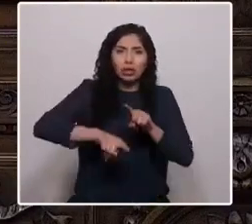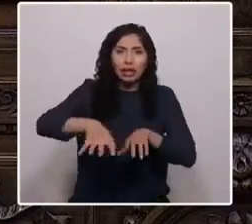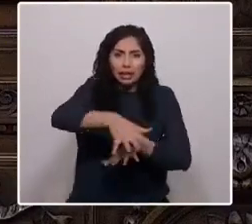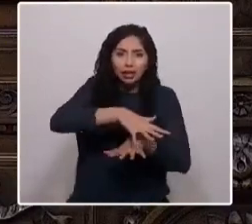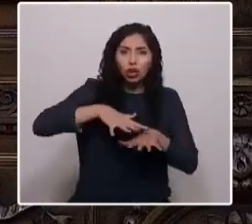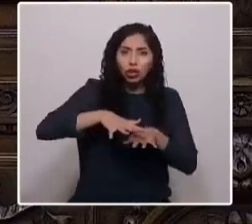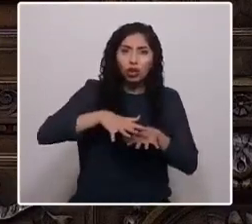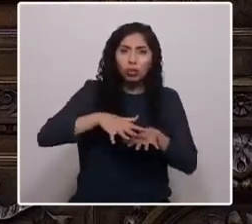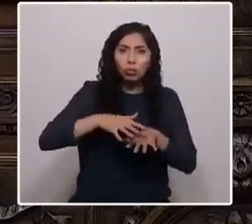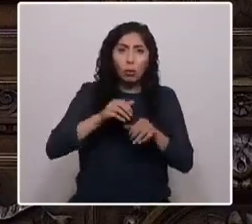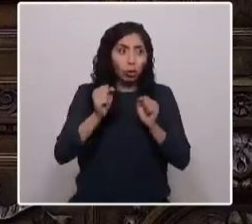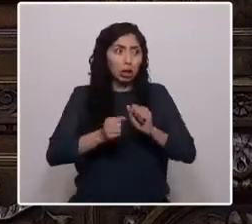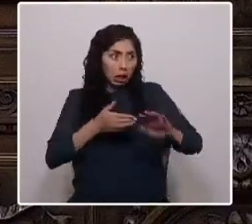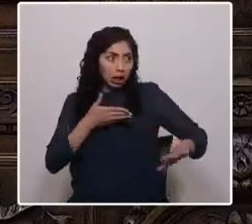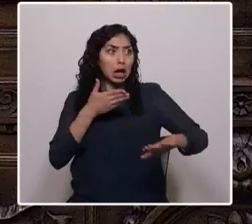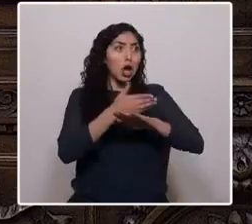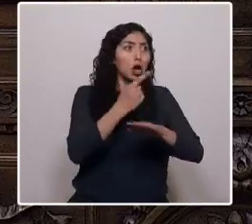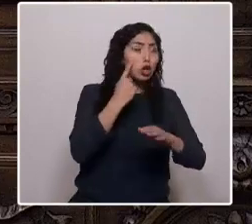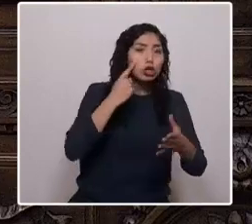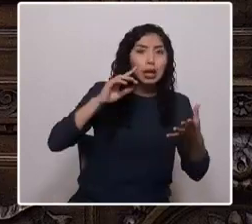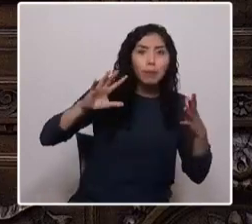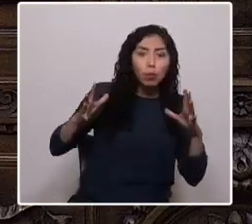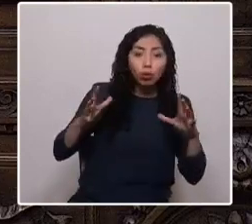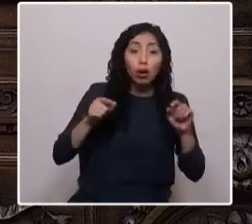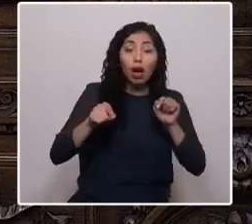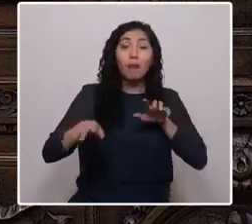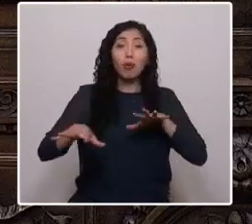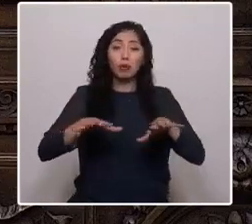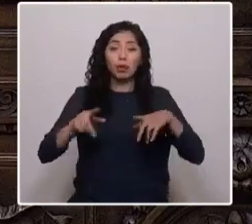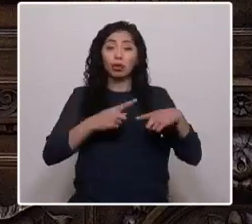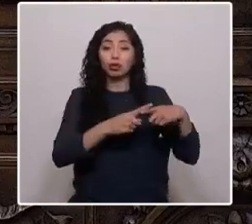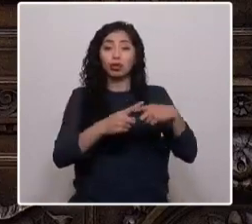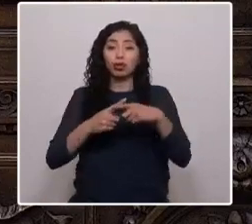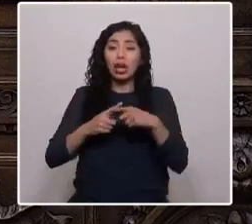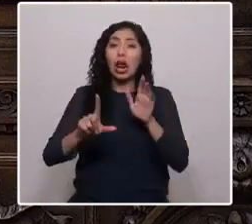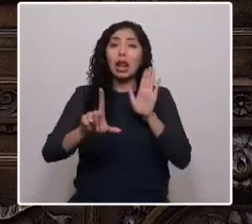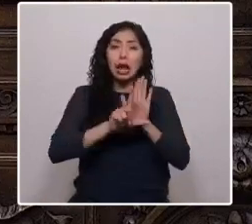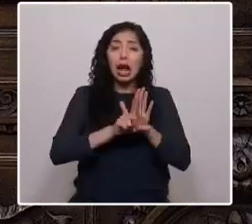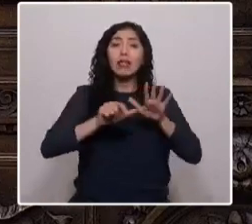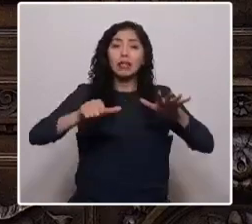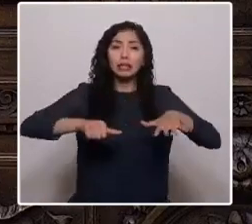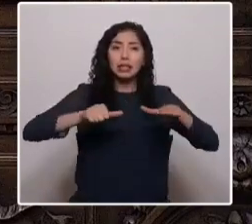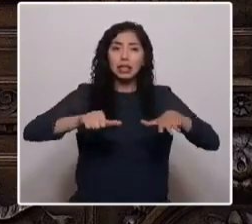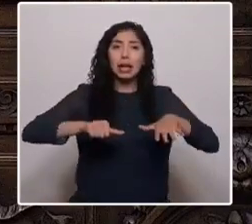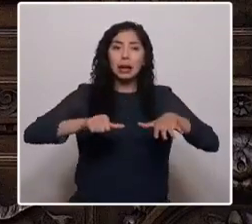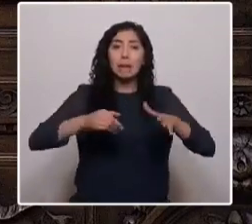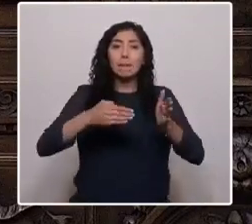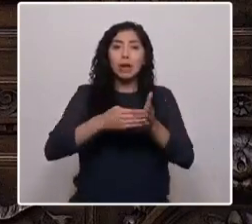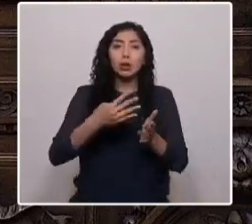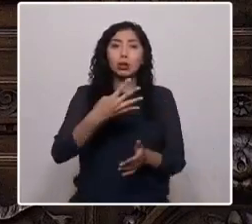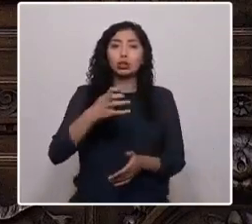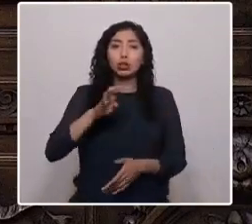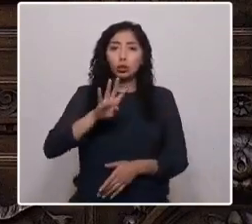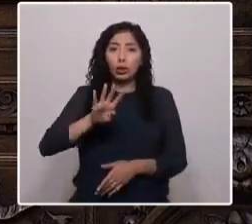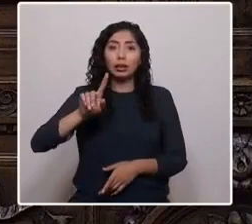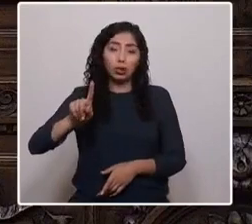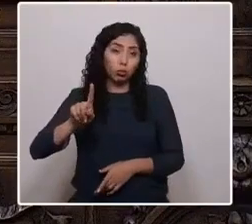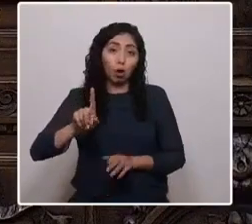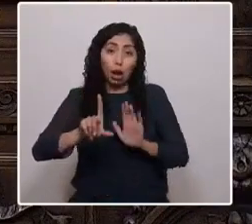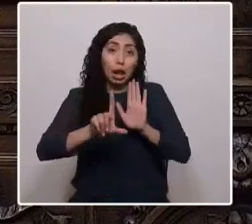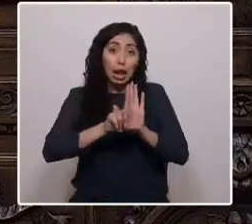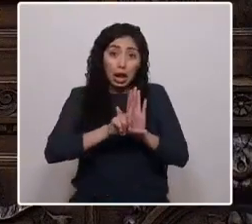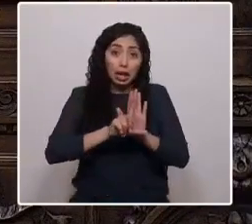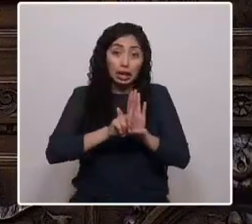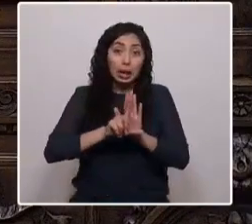el mundo un movimiento social que culminó en la dictación de la ley 16.441 o más conocida como ley